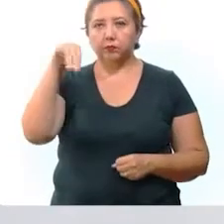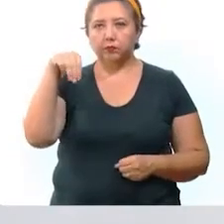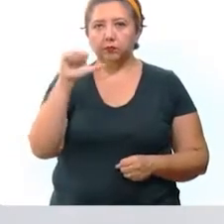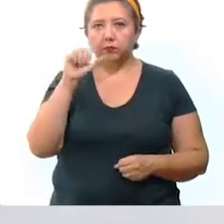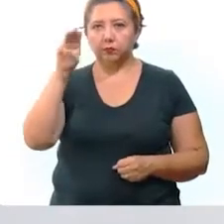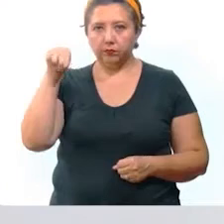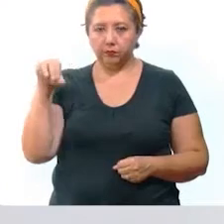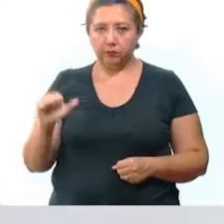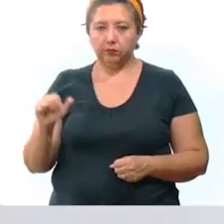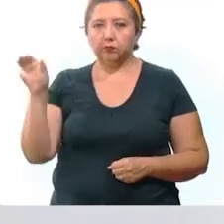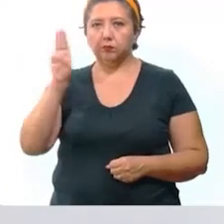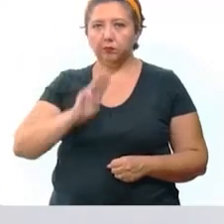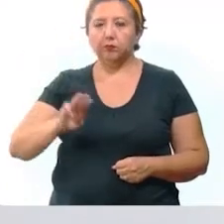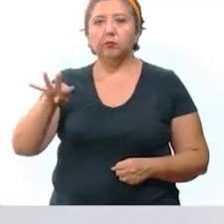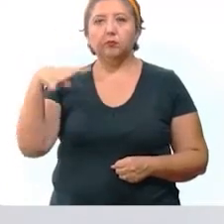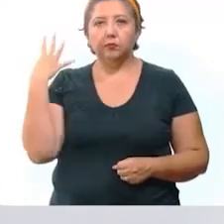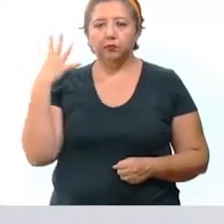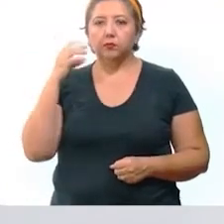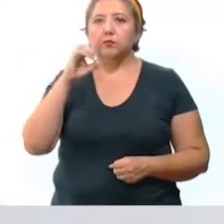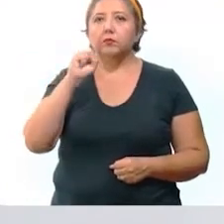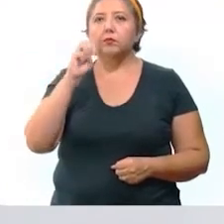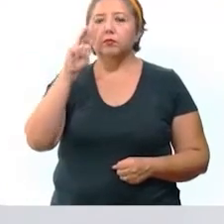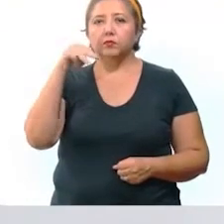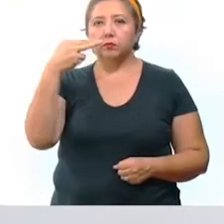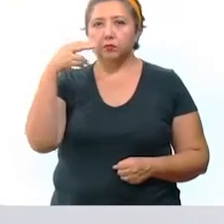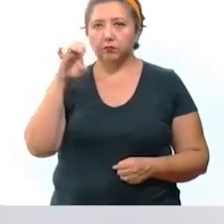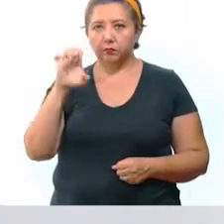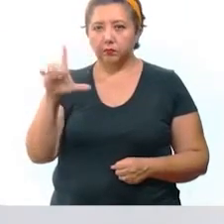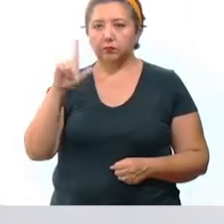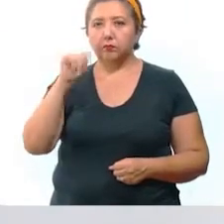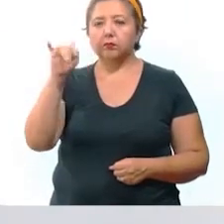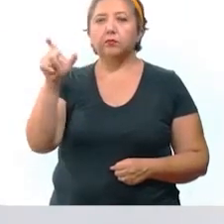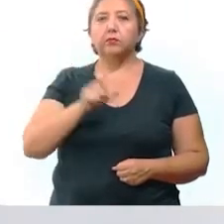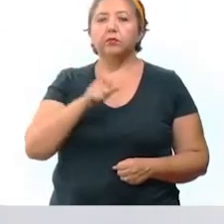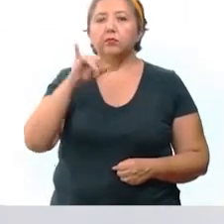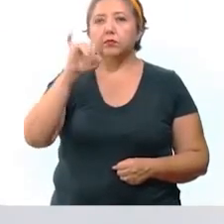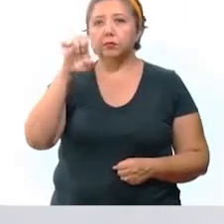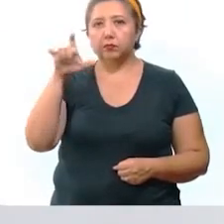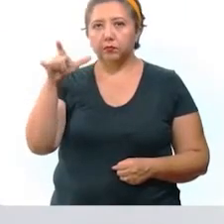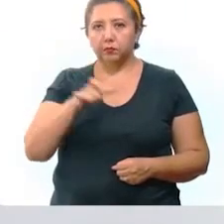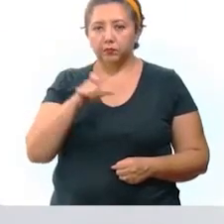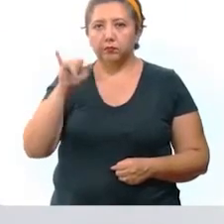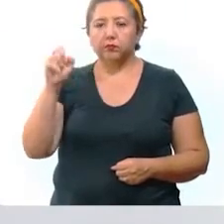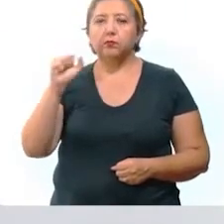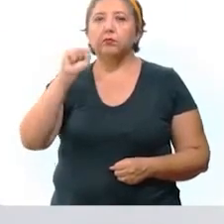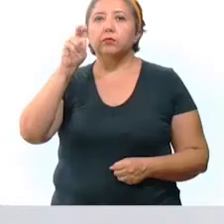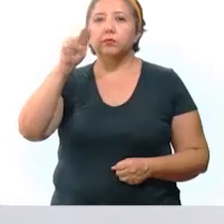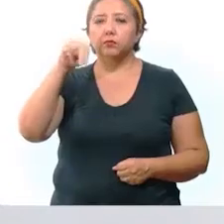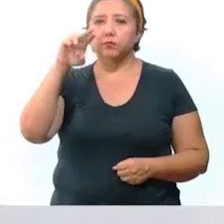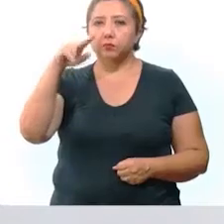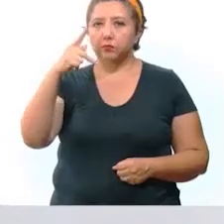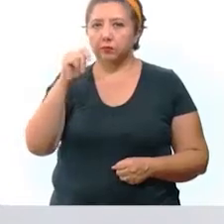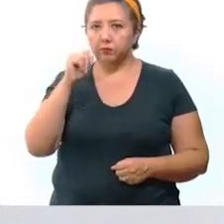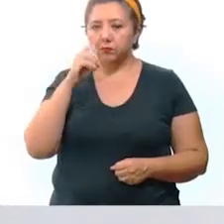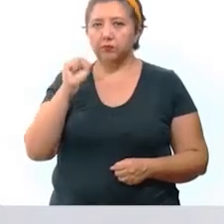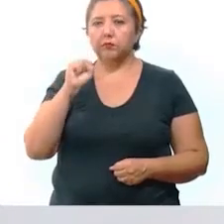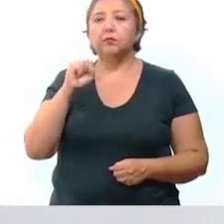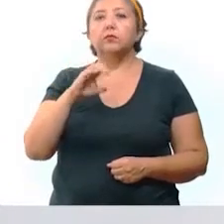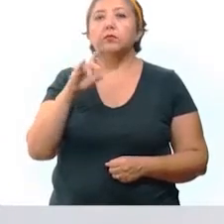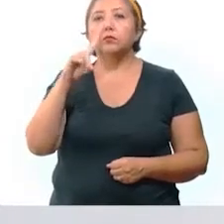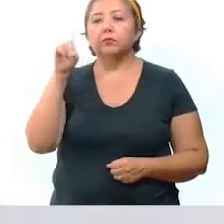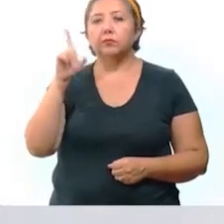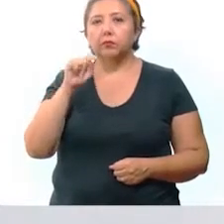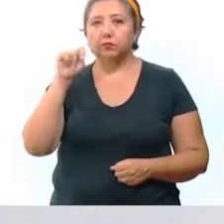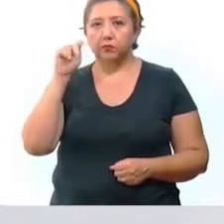Mama. El miércoles 14 en Samajil, Zacalum, Tixmehuac, Ixil, Telchac Pueblo, Sanacat, Sutzal, Silam de